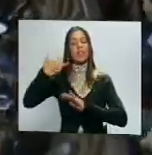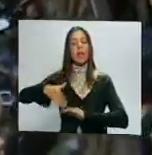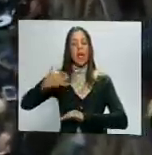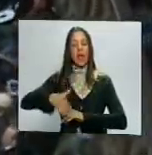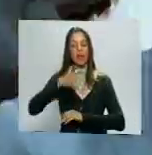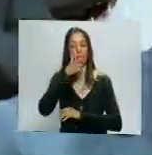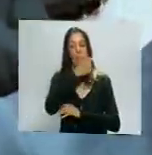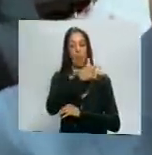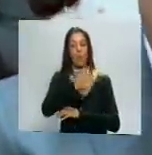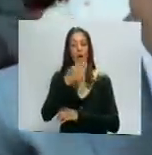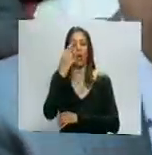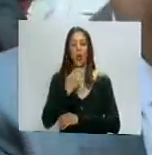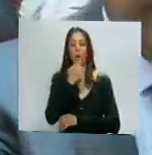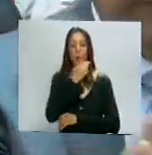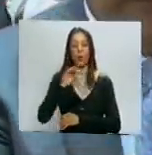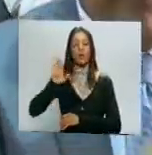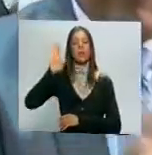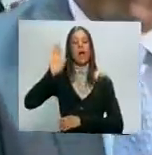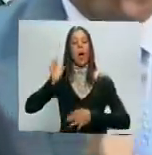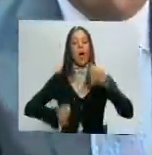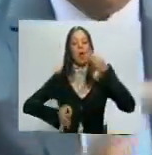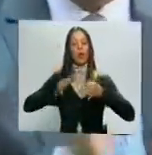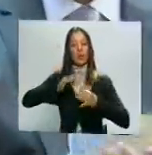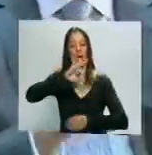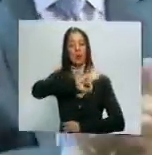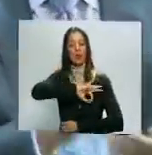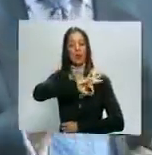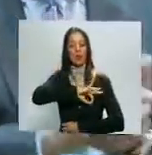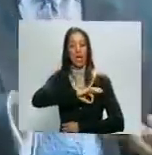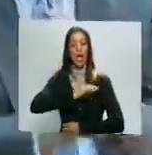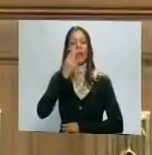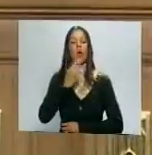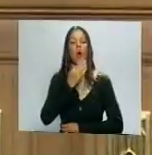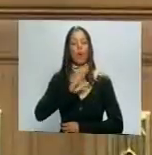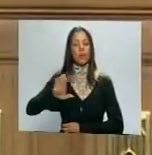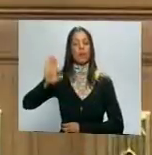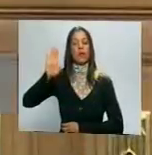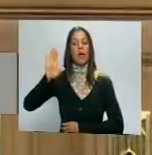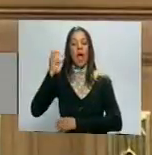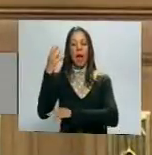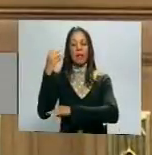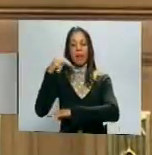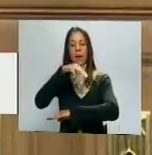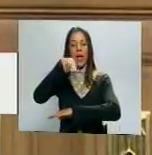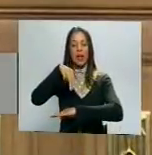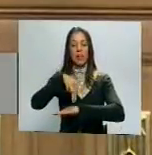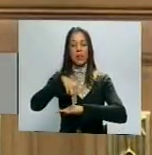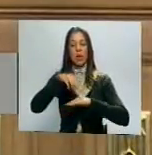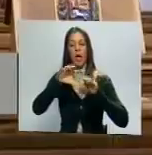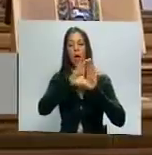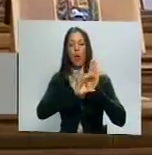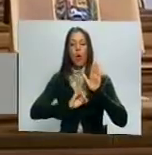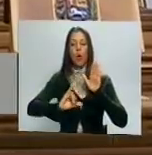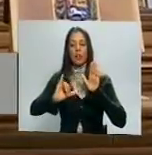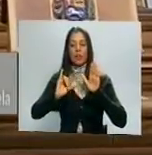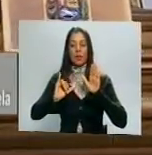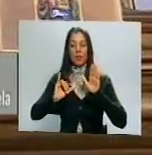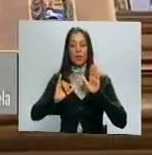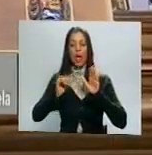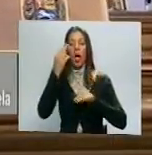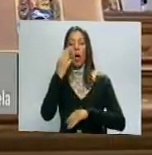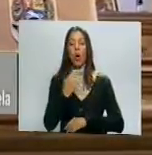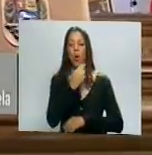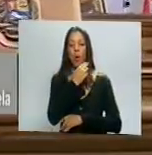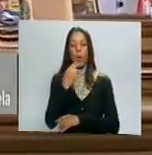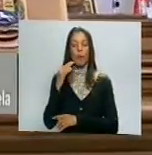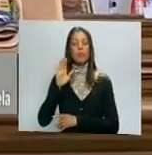pueblo, comprometida con la justicia social. Y una Asamblea Nacional Constituyente